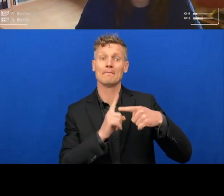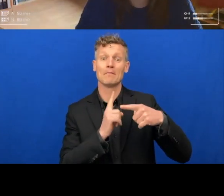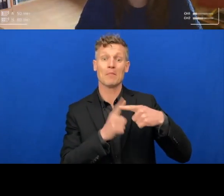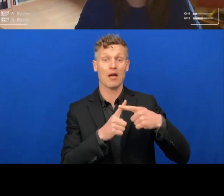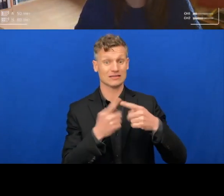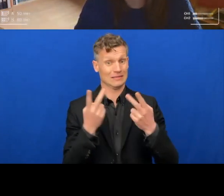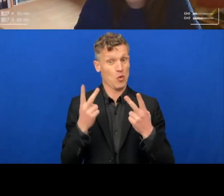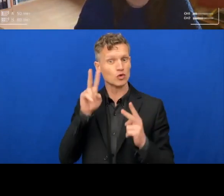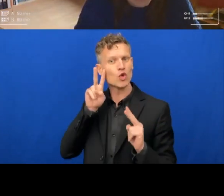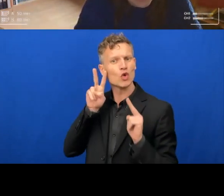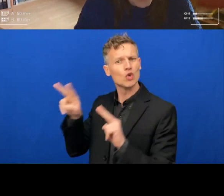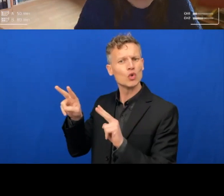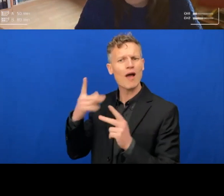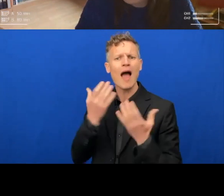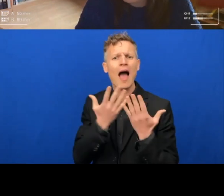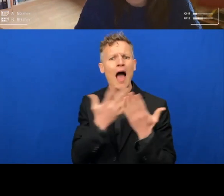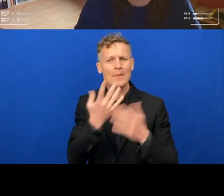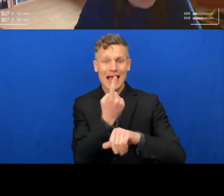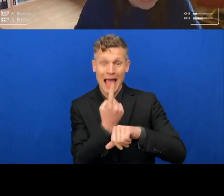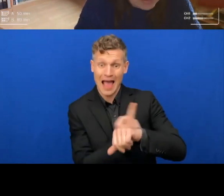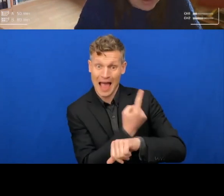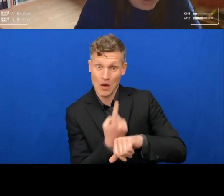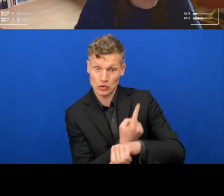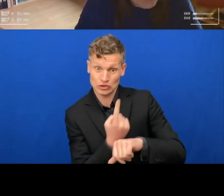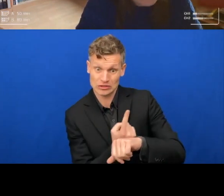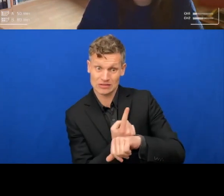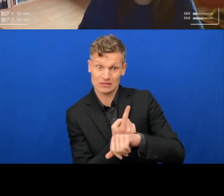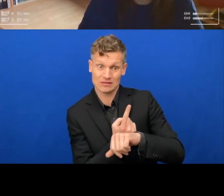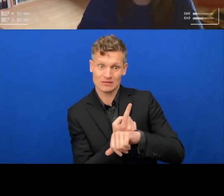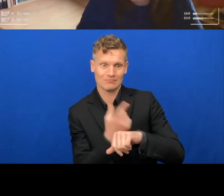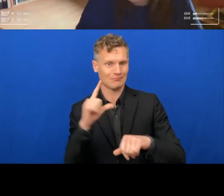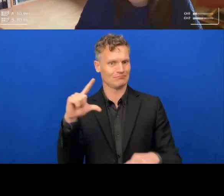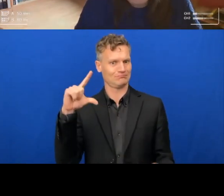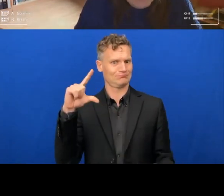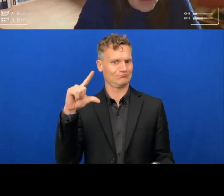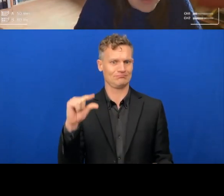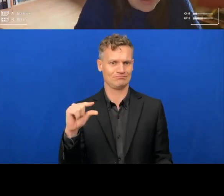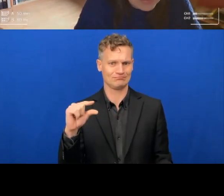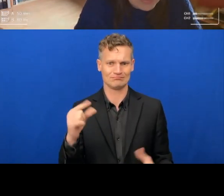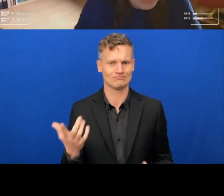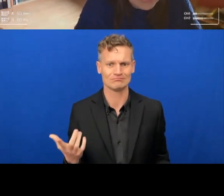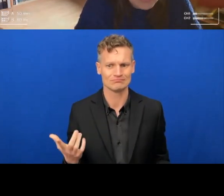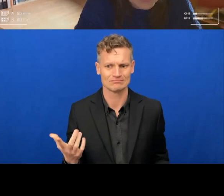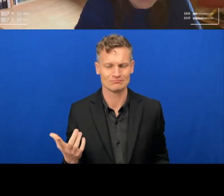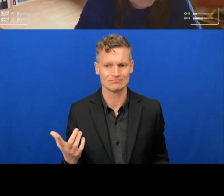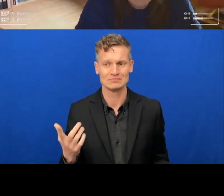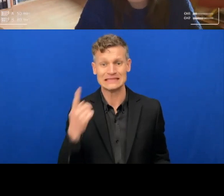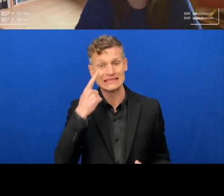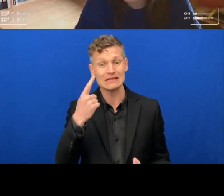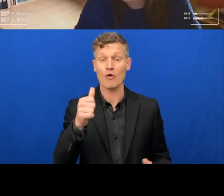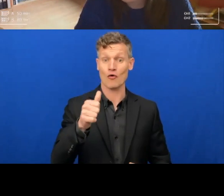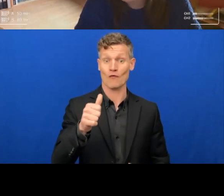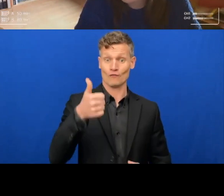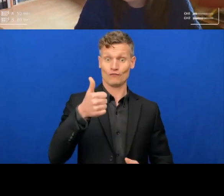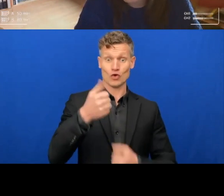de horas en aula para los programas o los cursos relacionados con lengua de señas